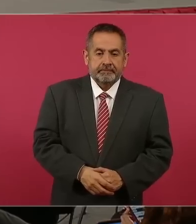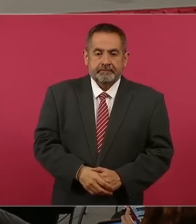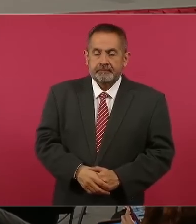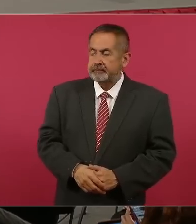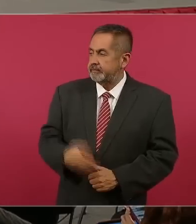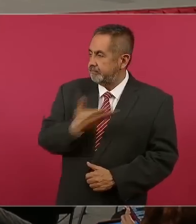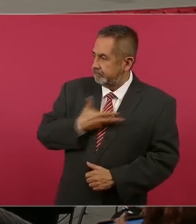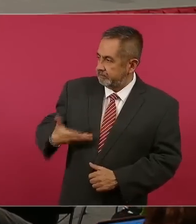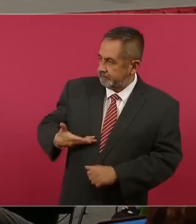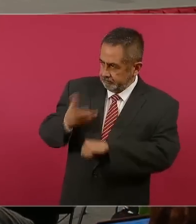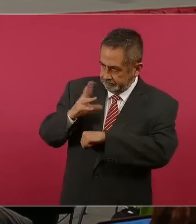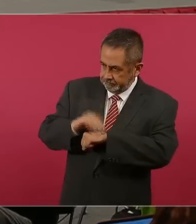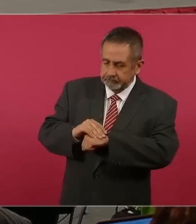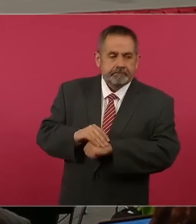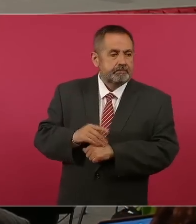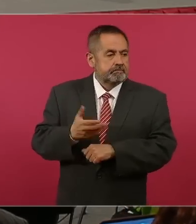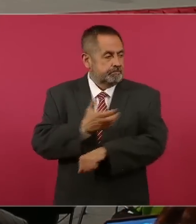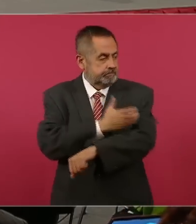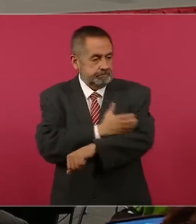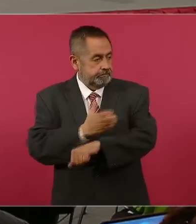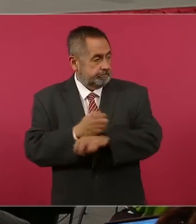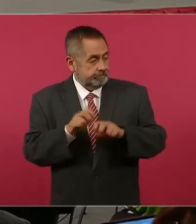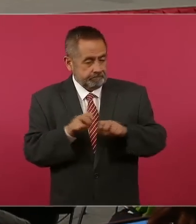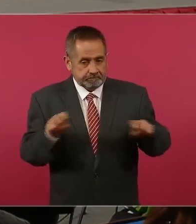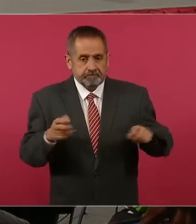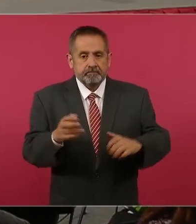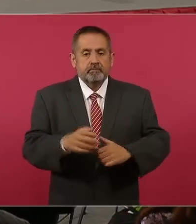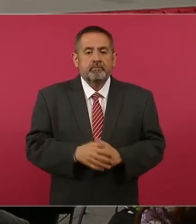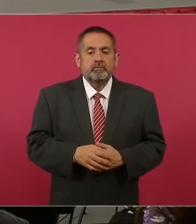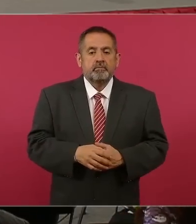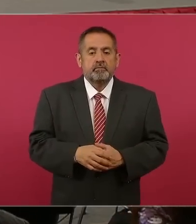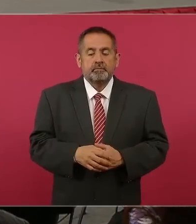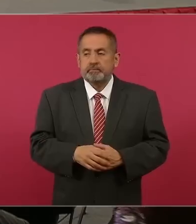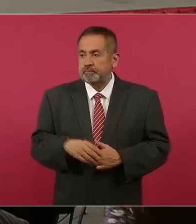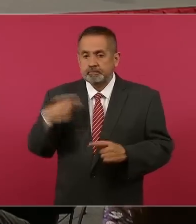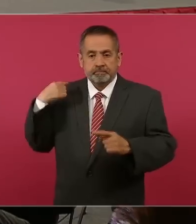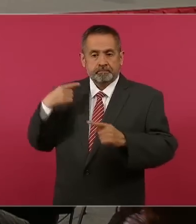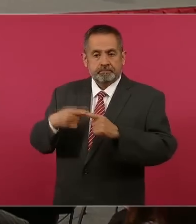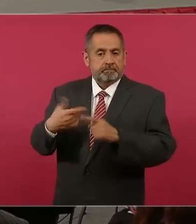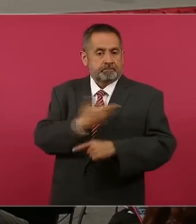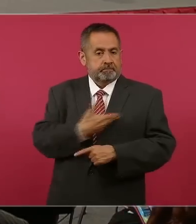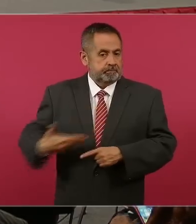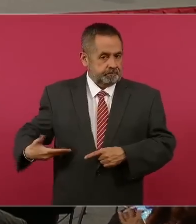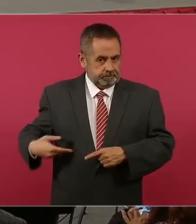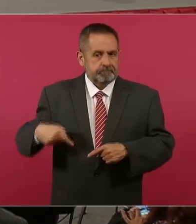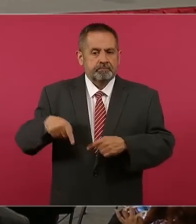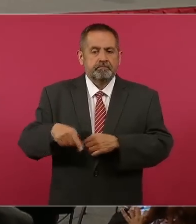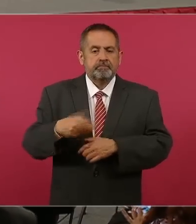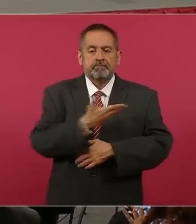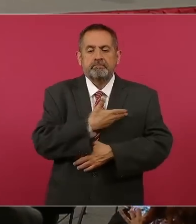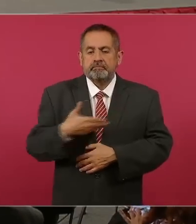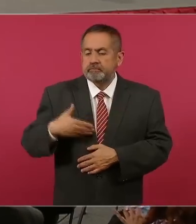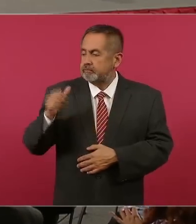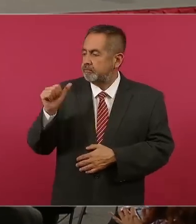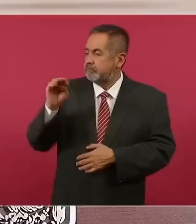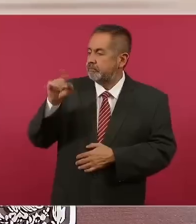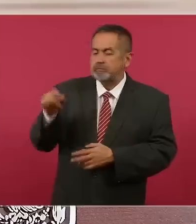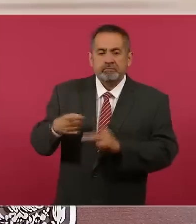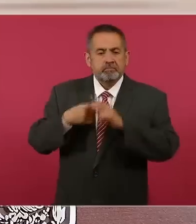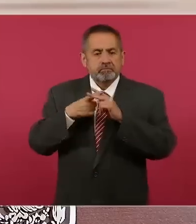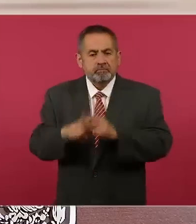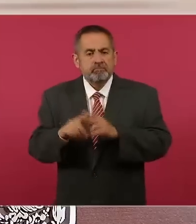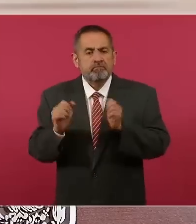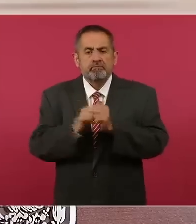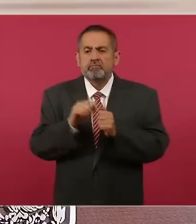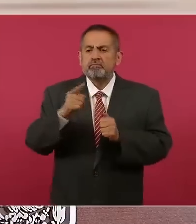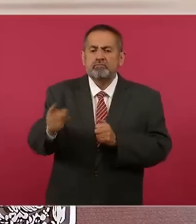permiso, señor presidente, compañeros, en esta administración, el presidente Andrés Manuel López Obrador inició a través de